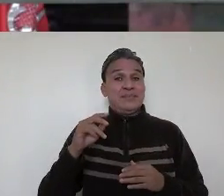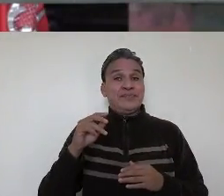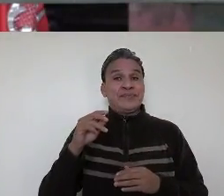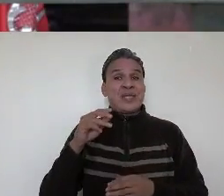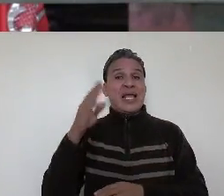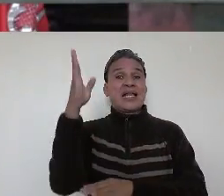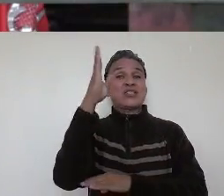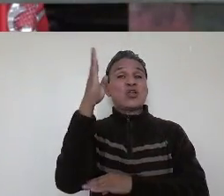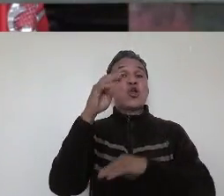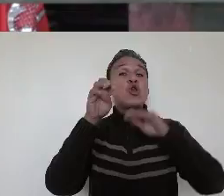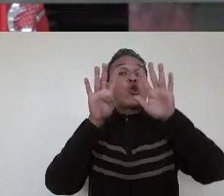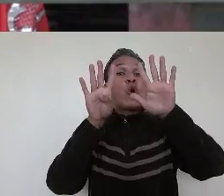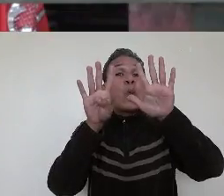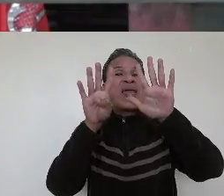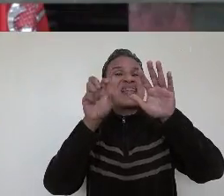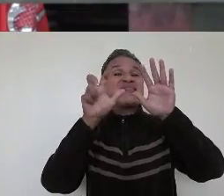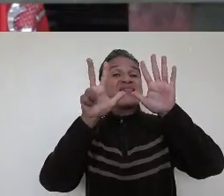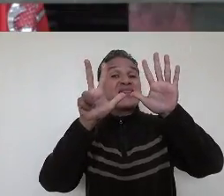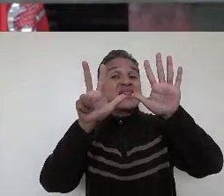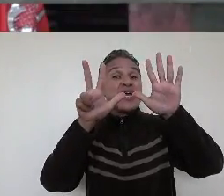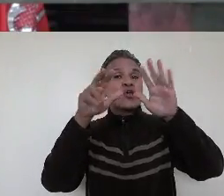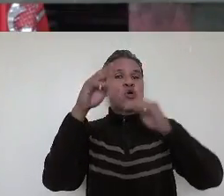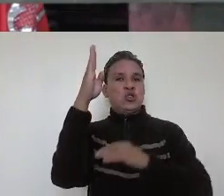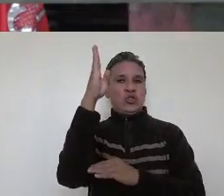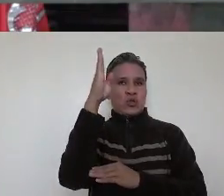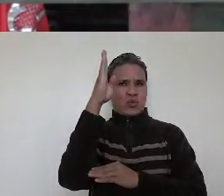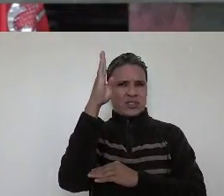los 98 años de la diócesis. Y hagamos una